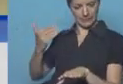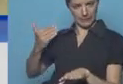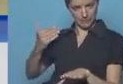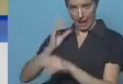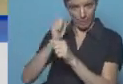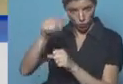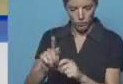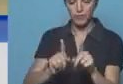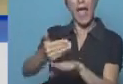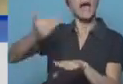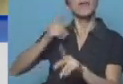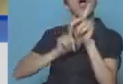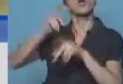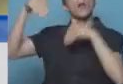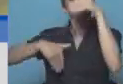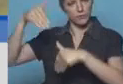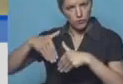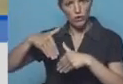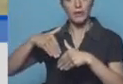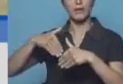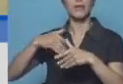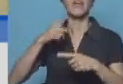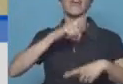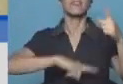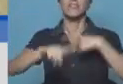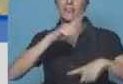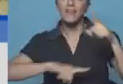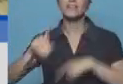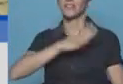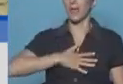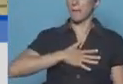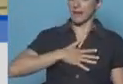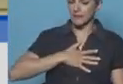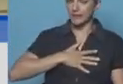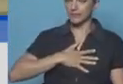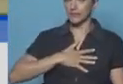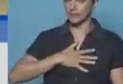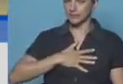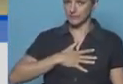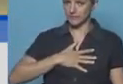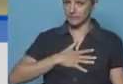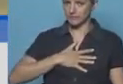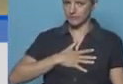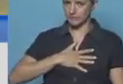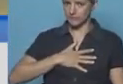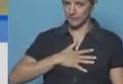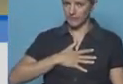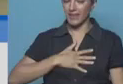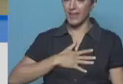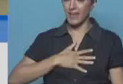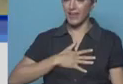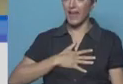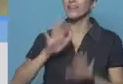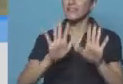además de los dirigentes y los militantes, que siempre están en todas las elecciones, haya surgido este fenómeno de gente en